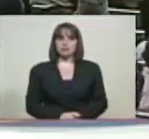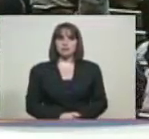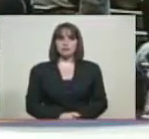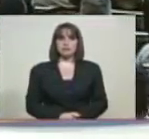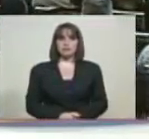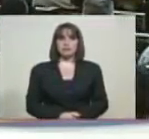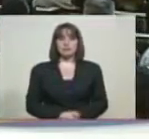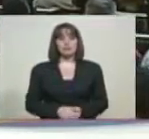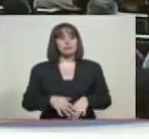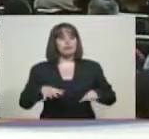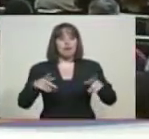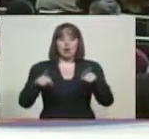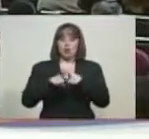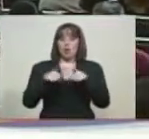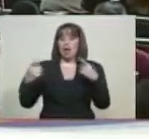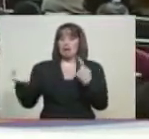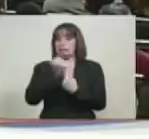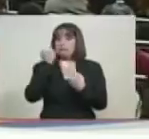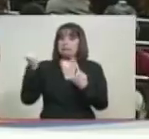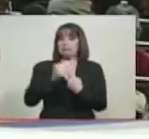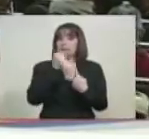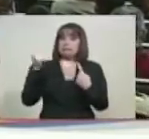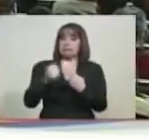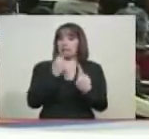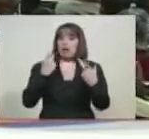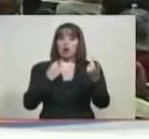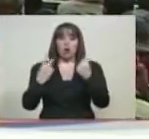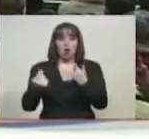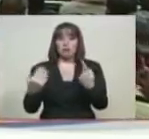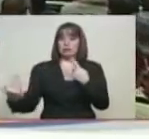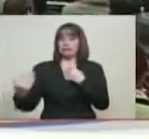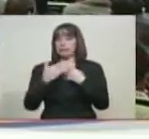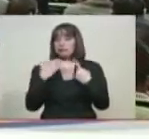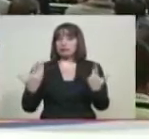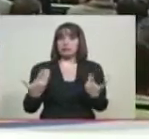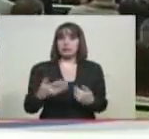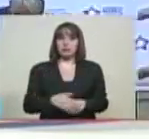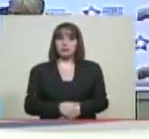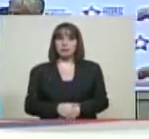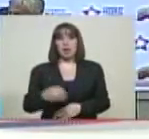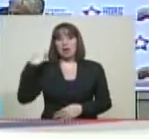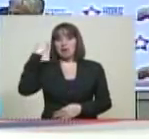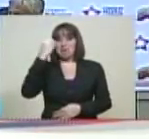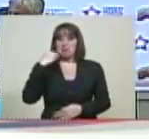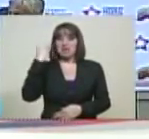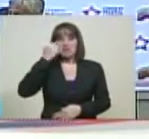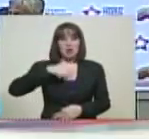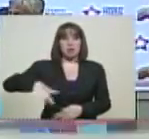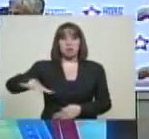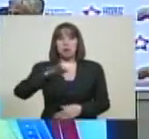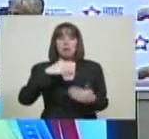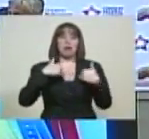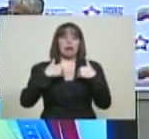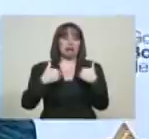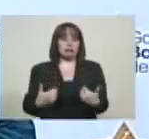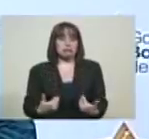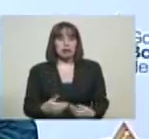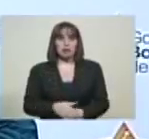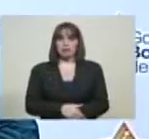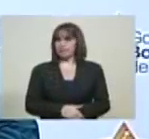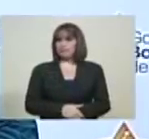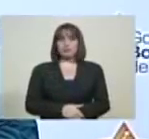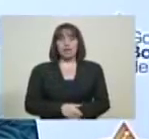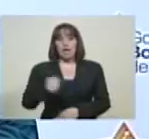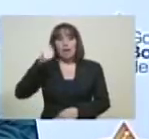por la guerra económica criminal porque ellos creían que el pueblo se iba a rendir y el pueblo ni se